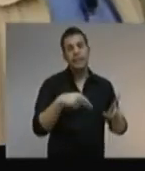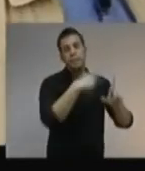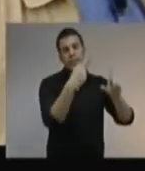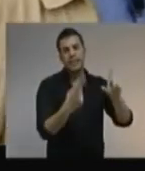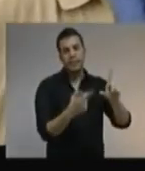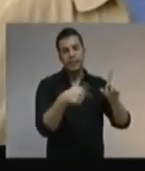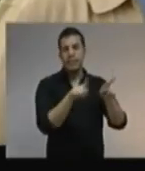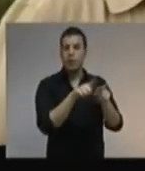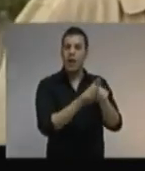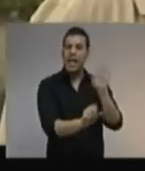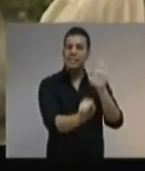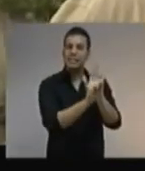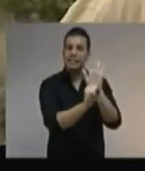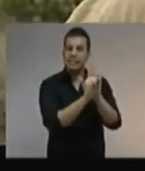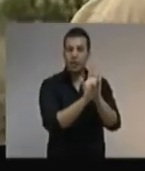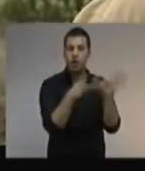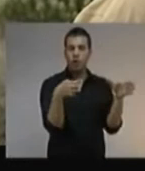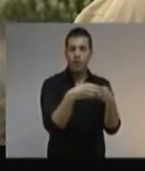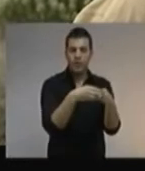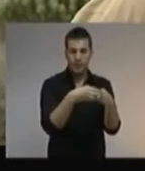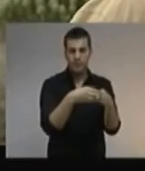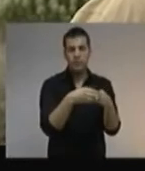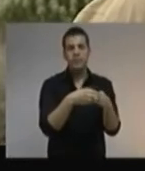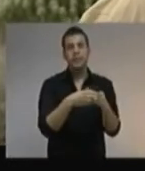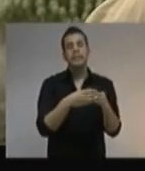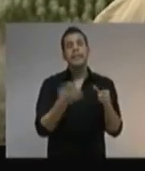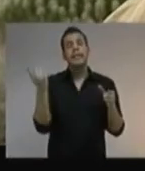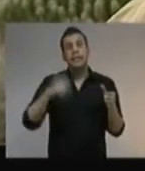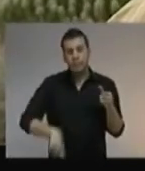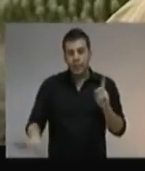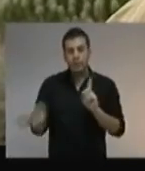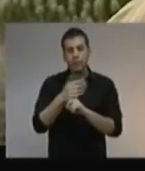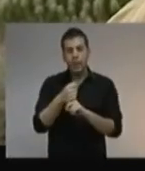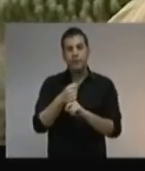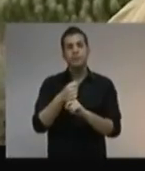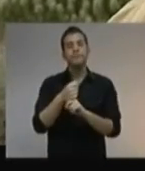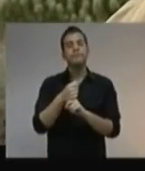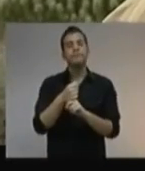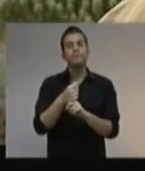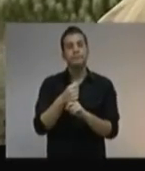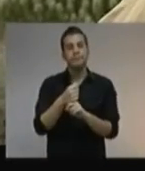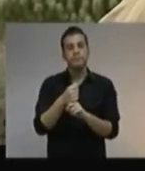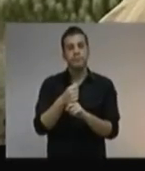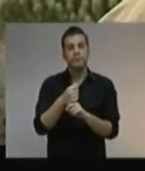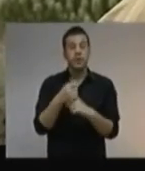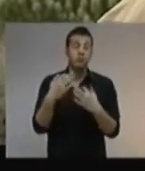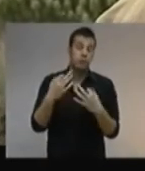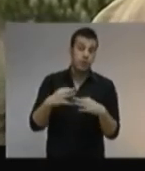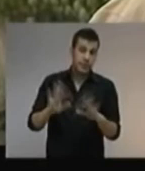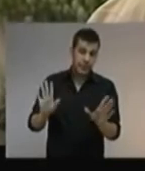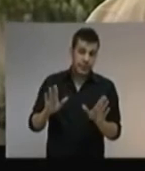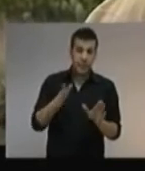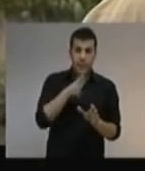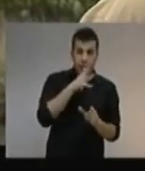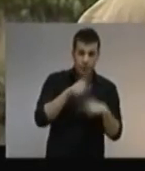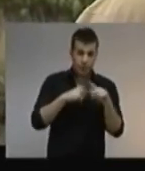sellos representativos de las comunidades. Se han encontrado que normalmente son de barro, y